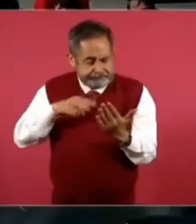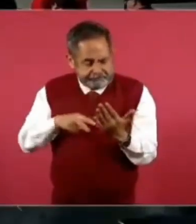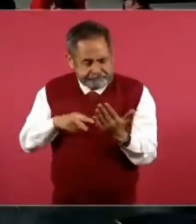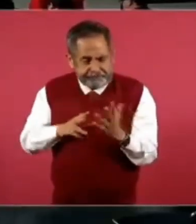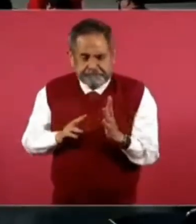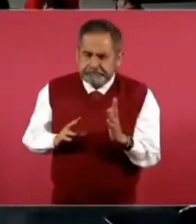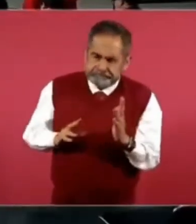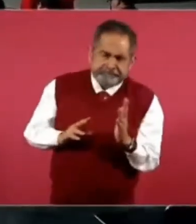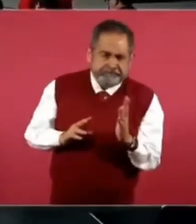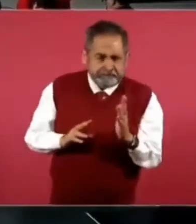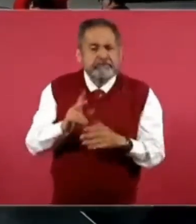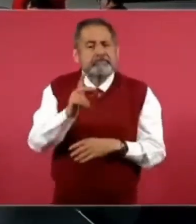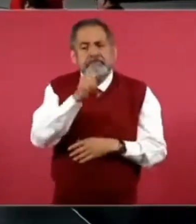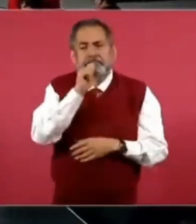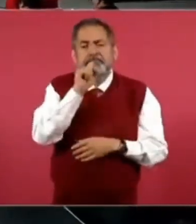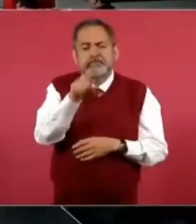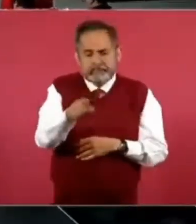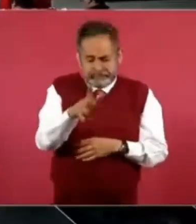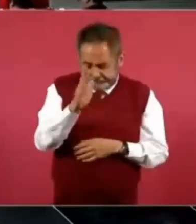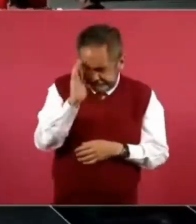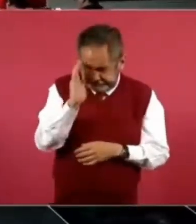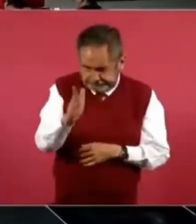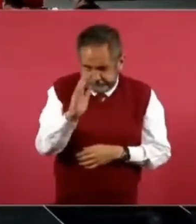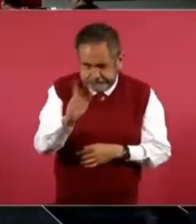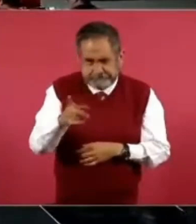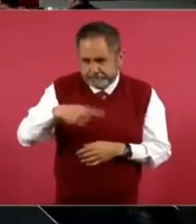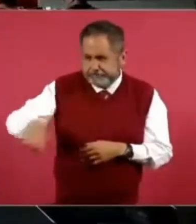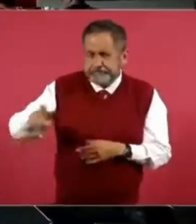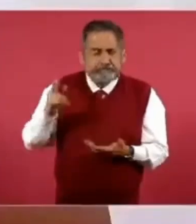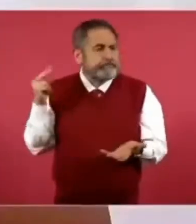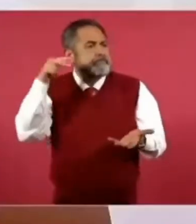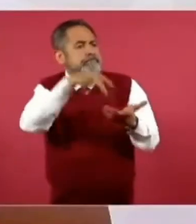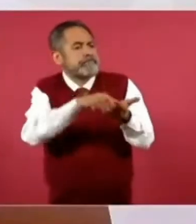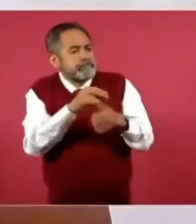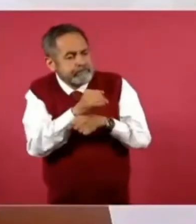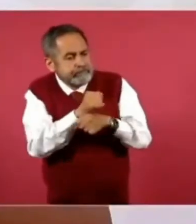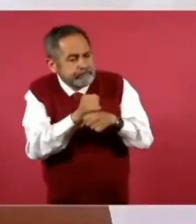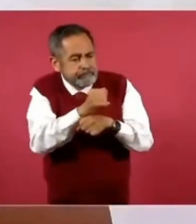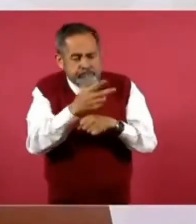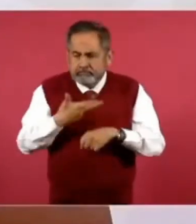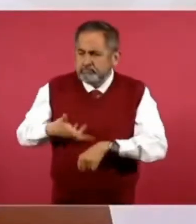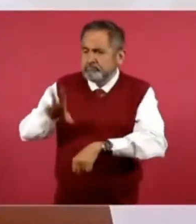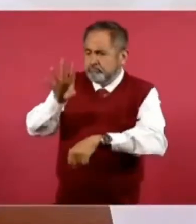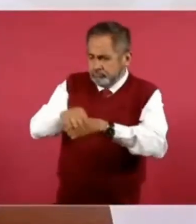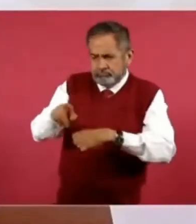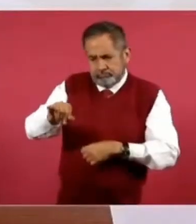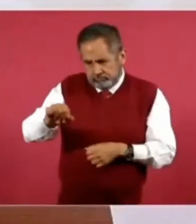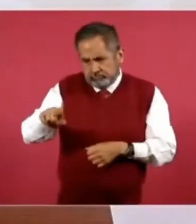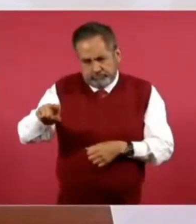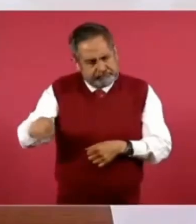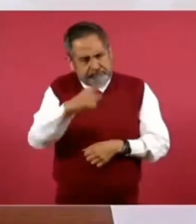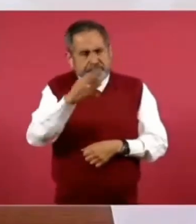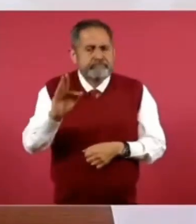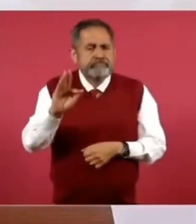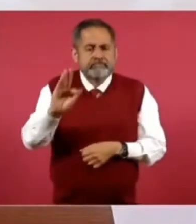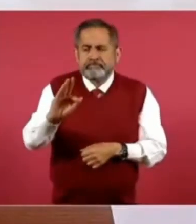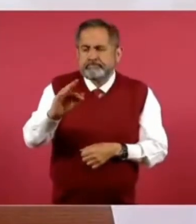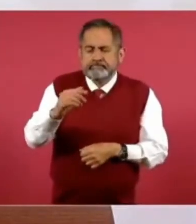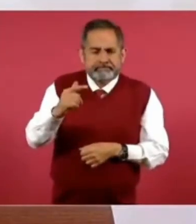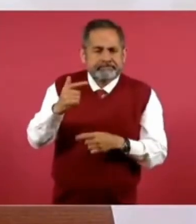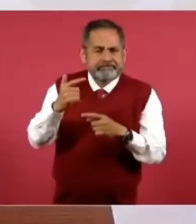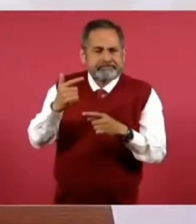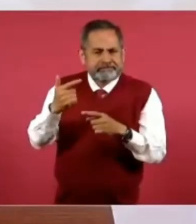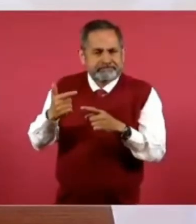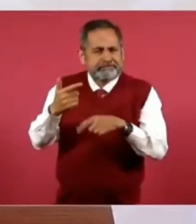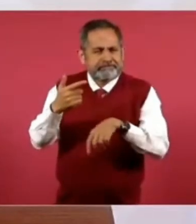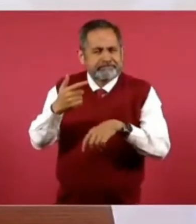Incluso ya se llevó a cabo una inspección autorizada por la Fiscalía del